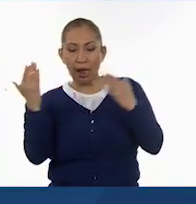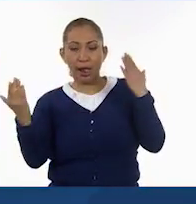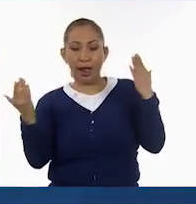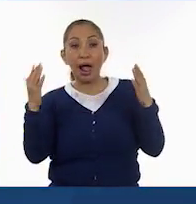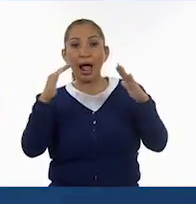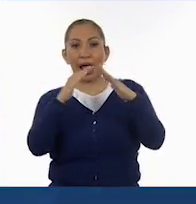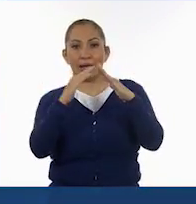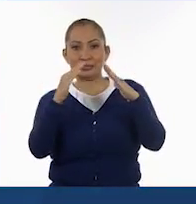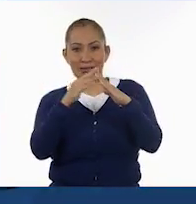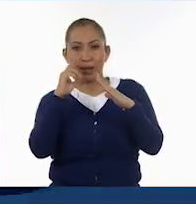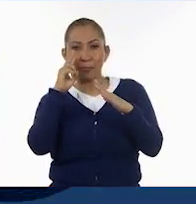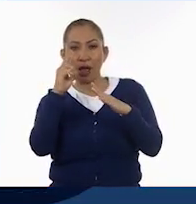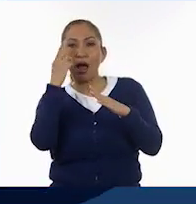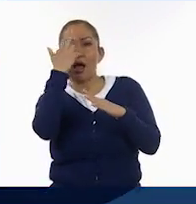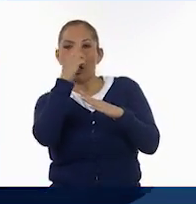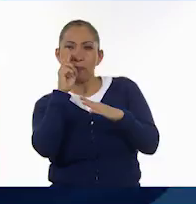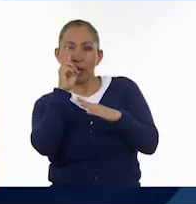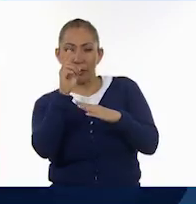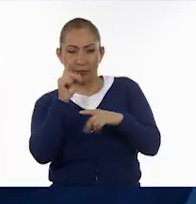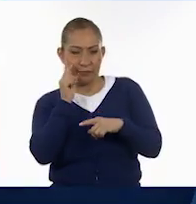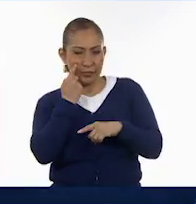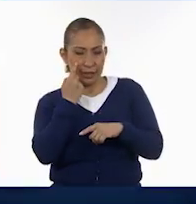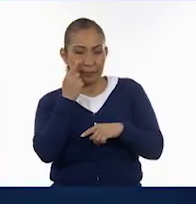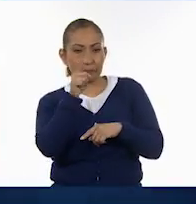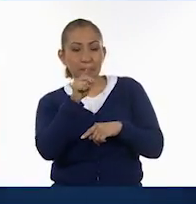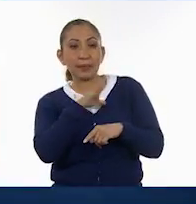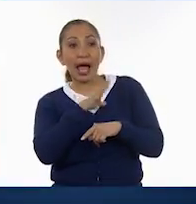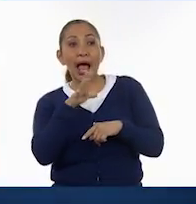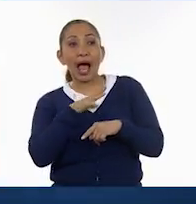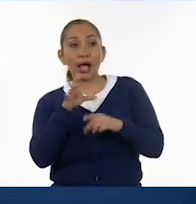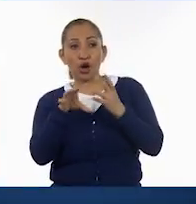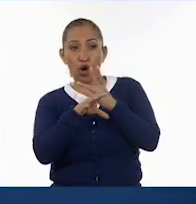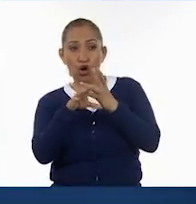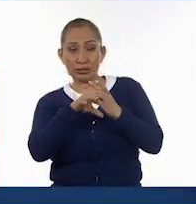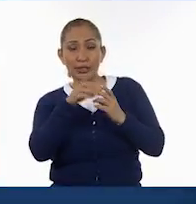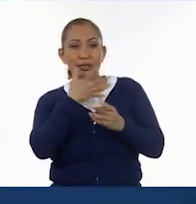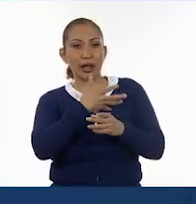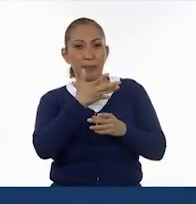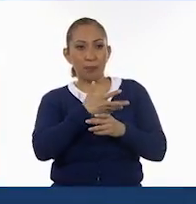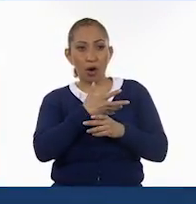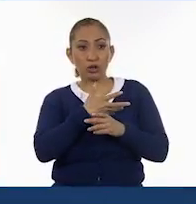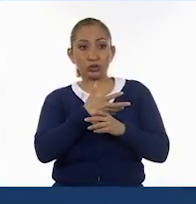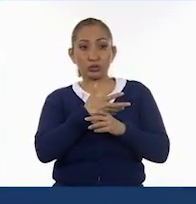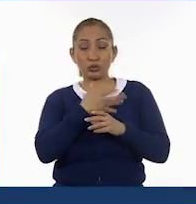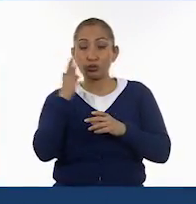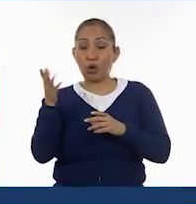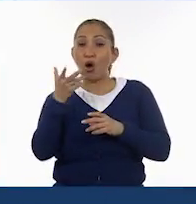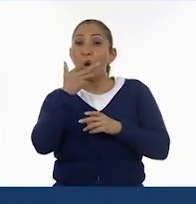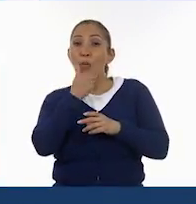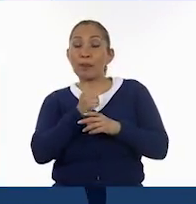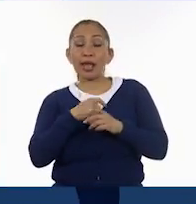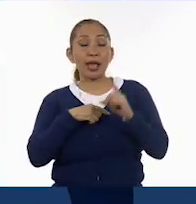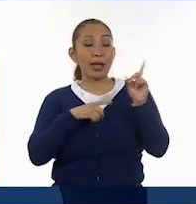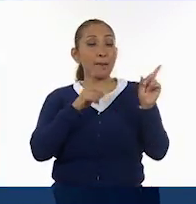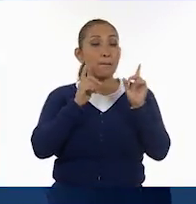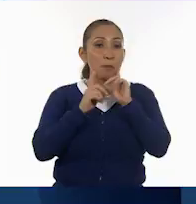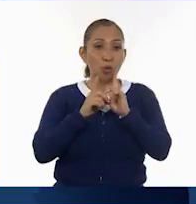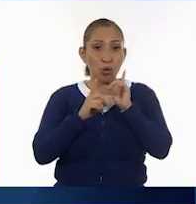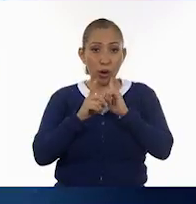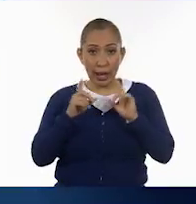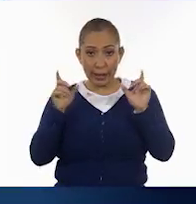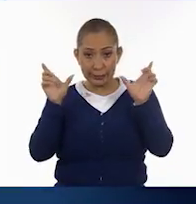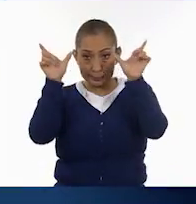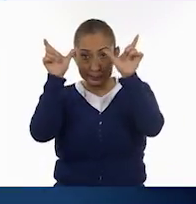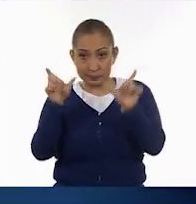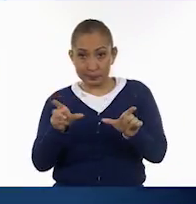ustedes en casa también puedan revisar. Mira, María, ahí vemos los elementos, tenemos de un lado hombres, de un lado mujeres.